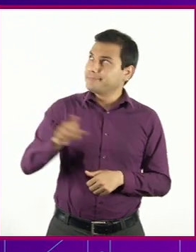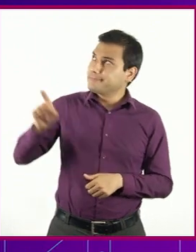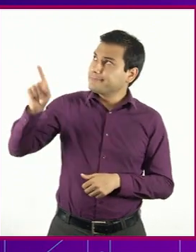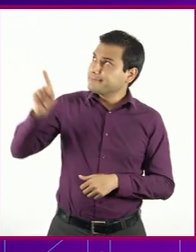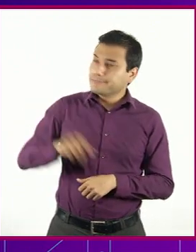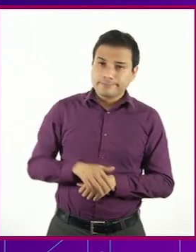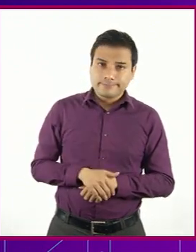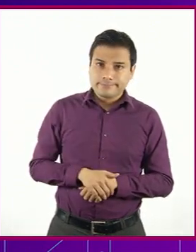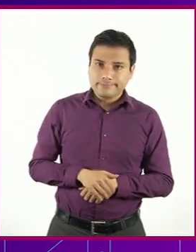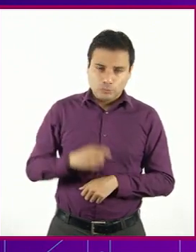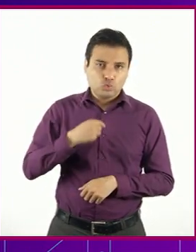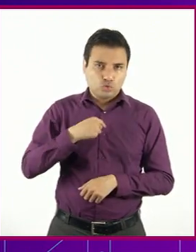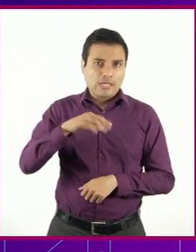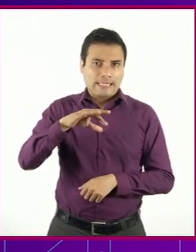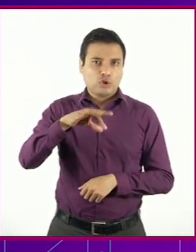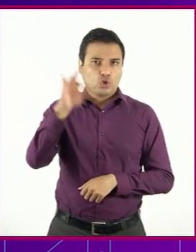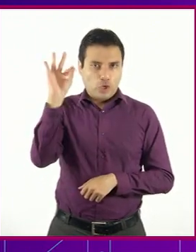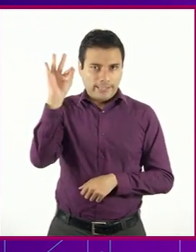tenía pensado.